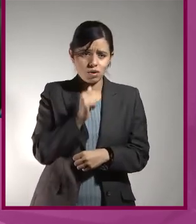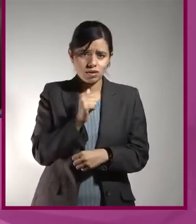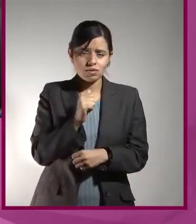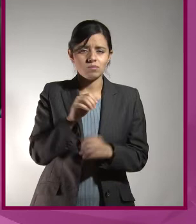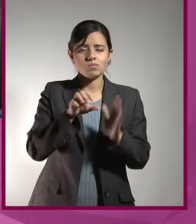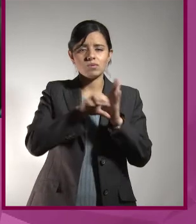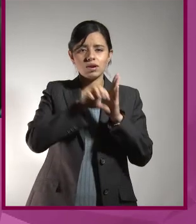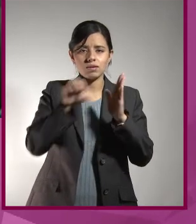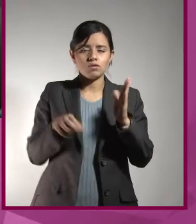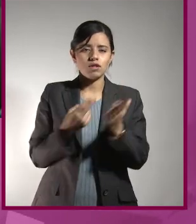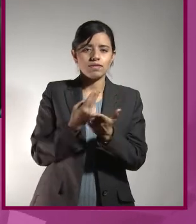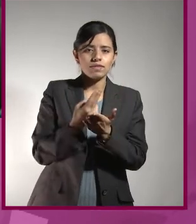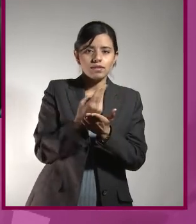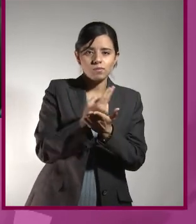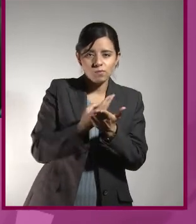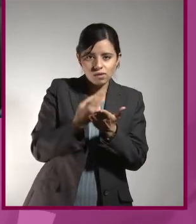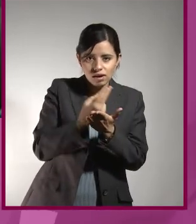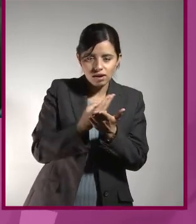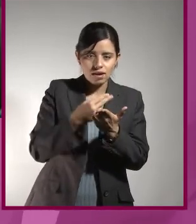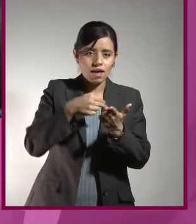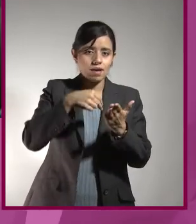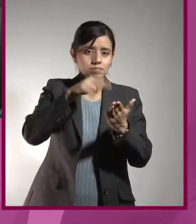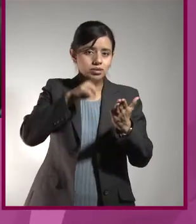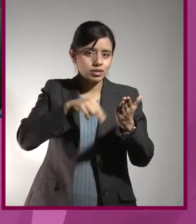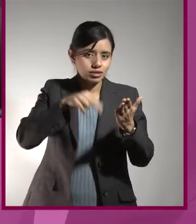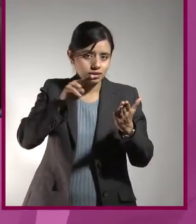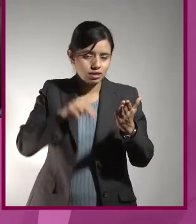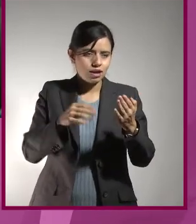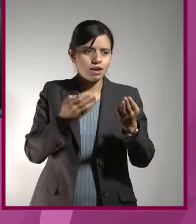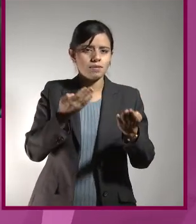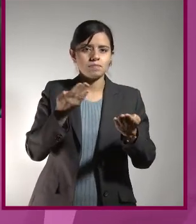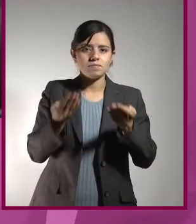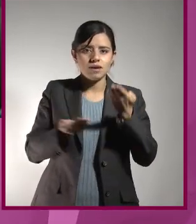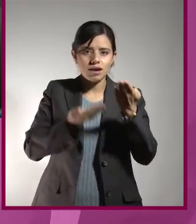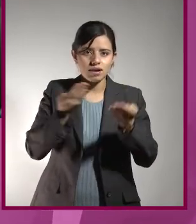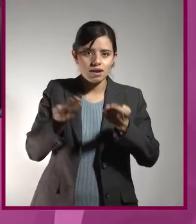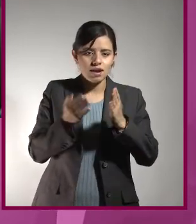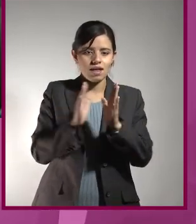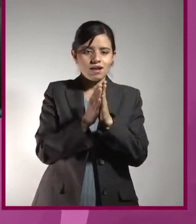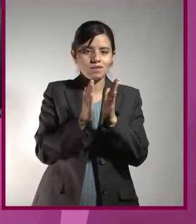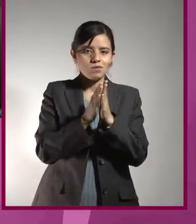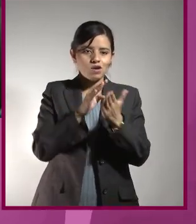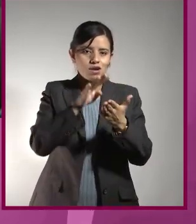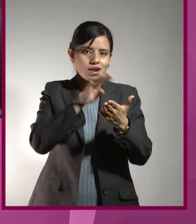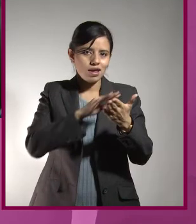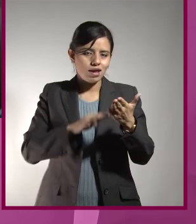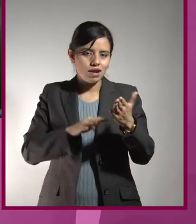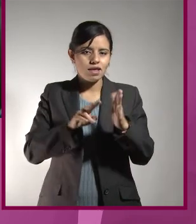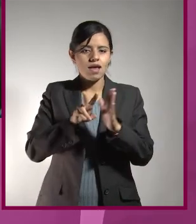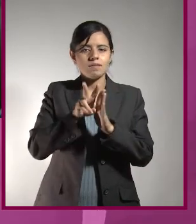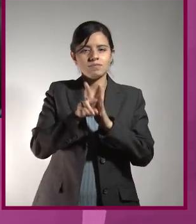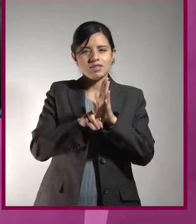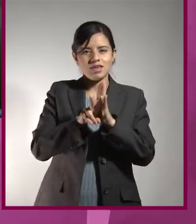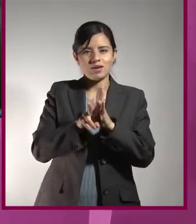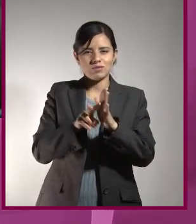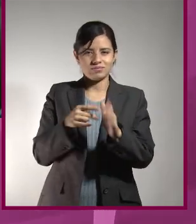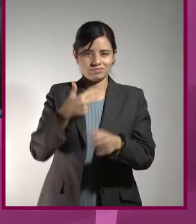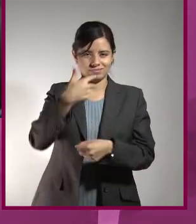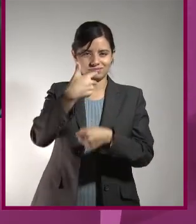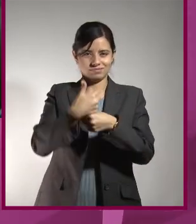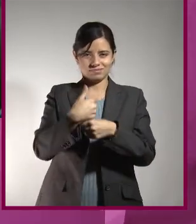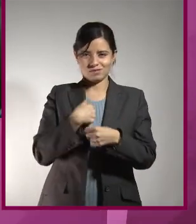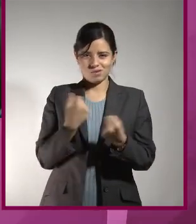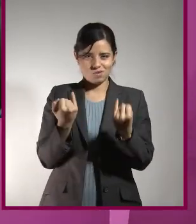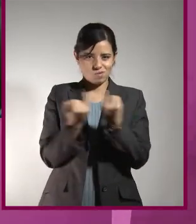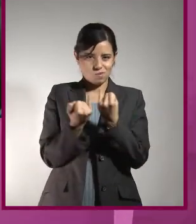como dibujar, pintar, bailar, leer un libro, hacer videos como yo estoy